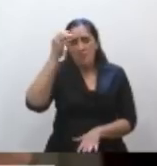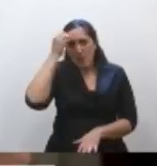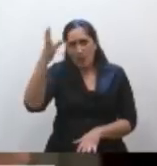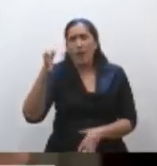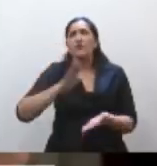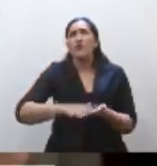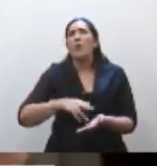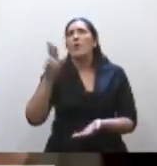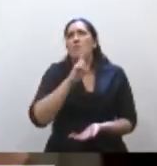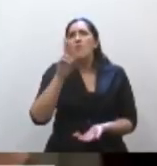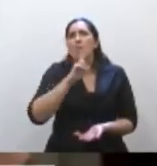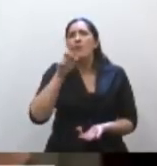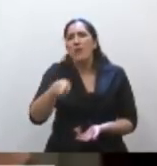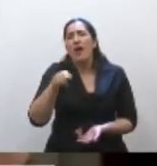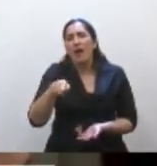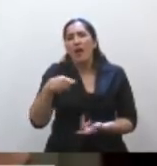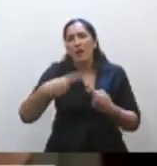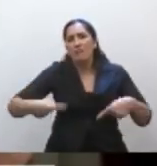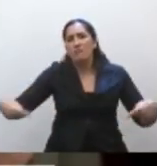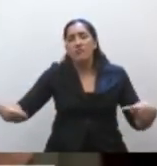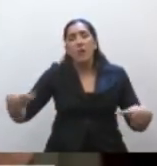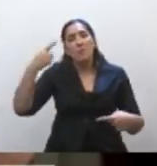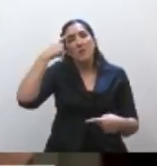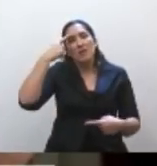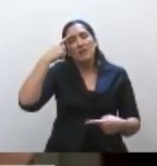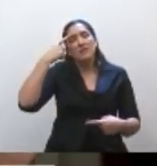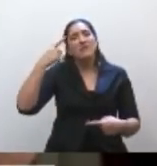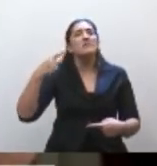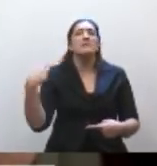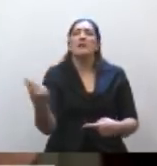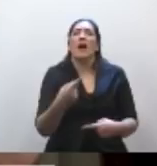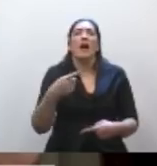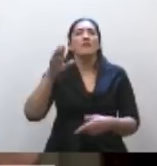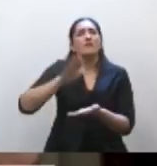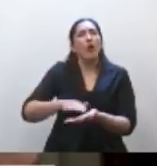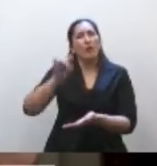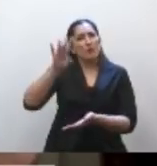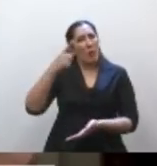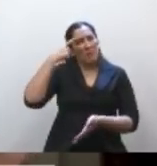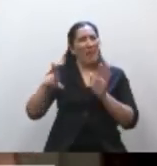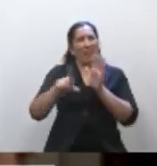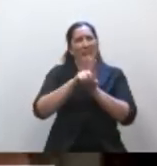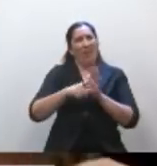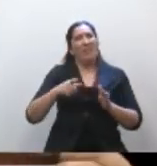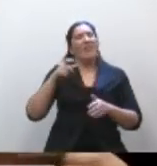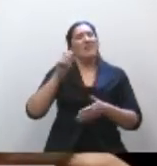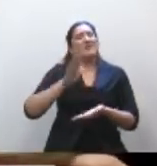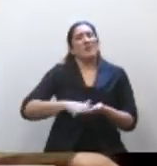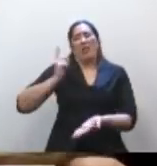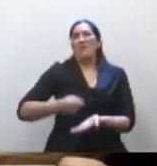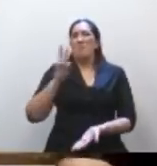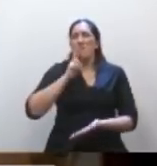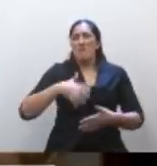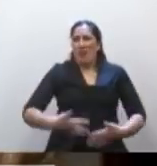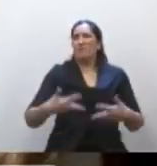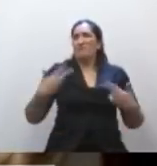la mujer pudiera únicamente girar en torno a la ive pero recuerda nuestro gobierno